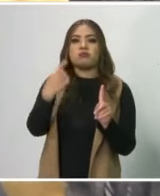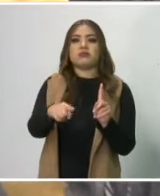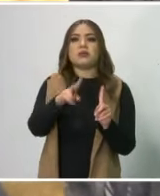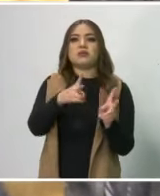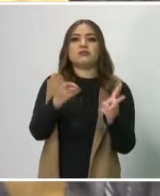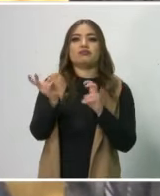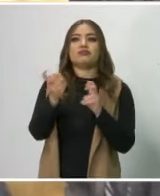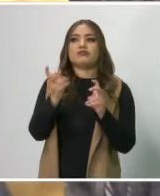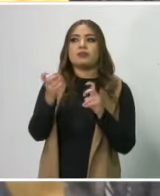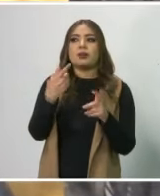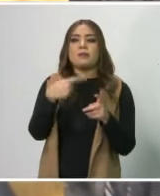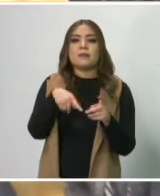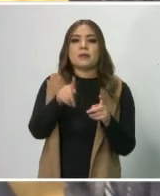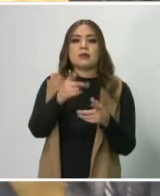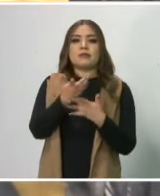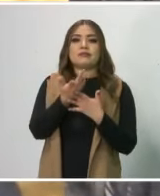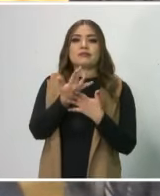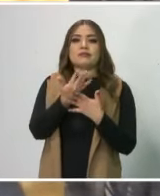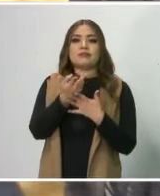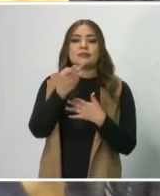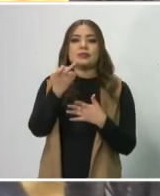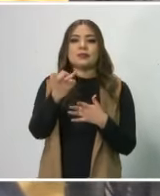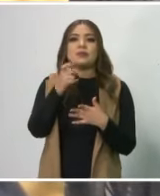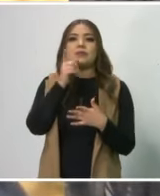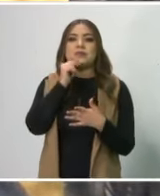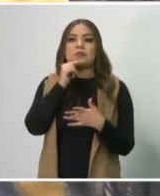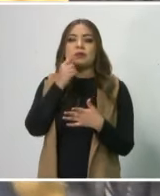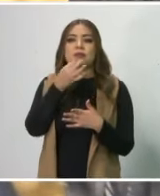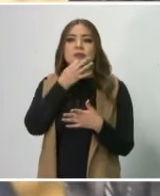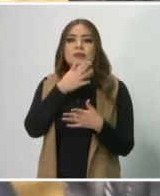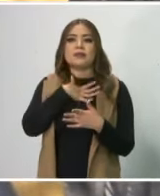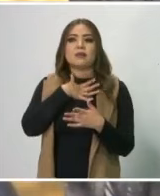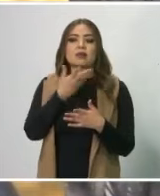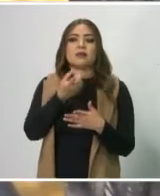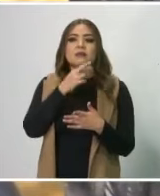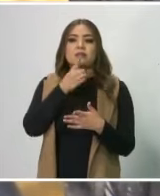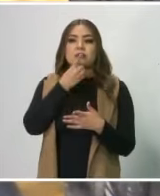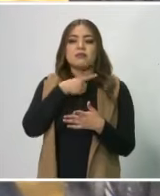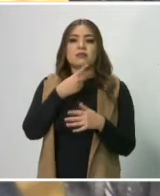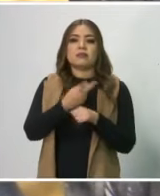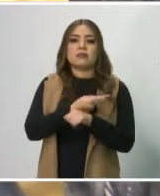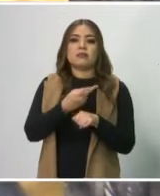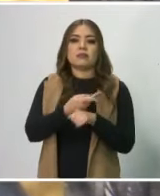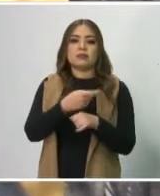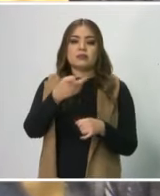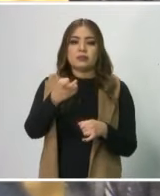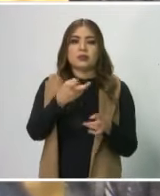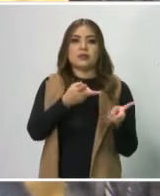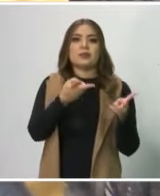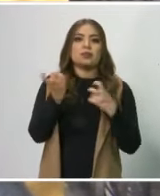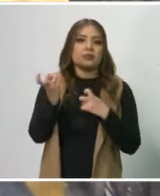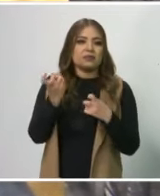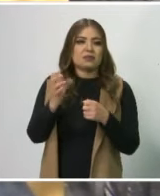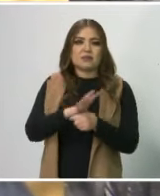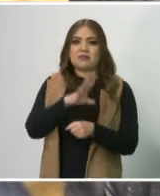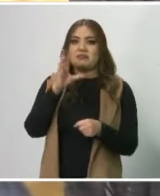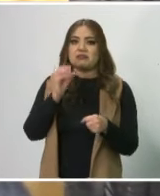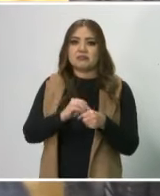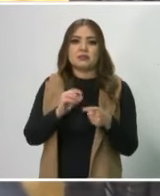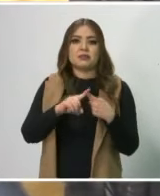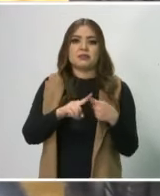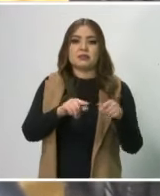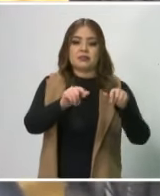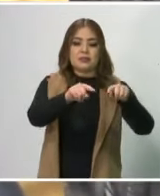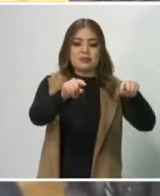robo y estamos esperando que las autoridades Pues nos den respuesta y pues nos robaron todo el material de trabajo desde lo que fue una estufa